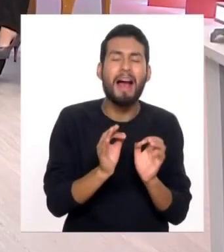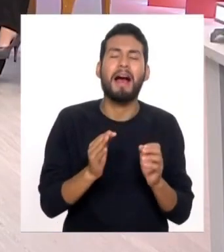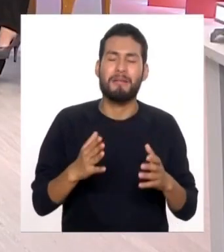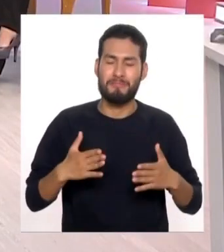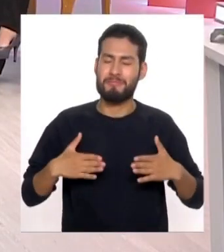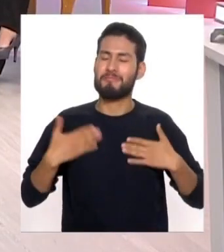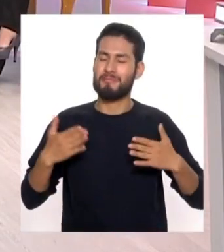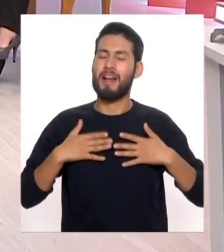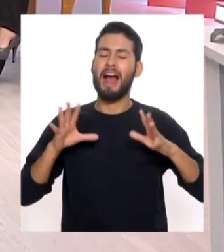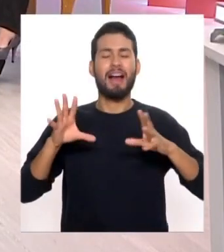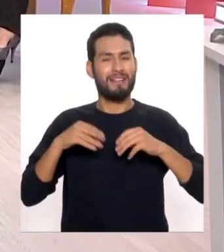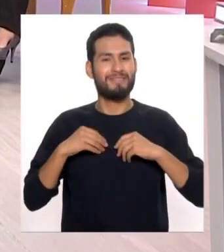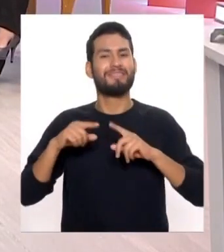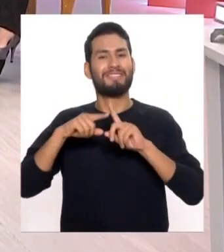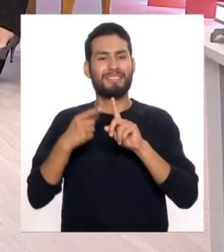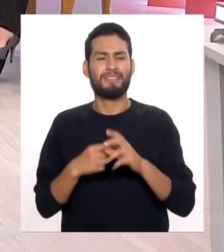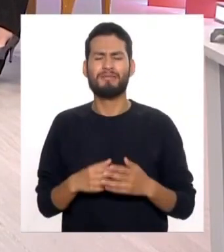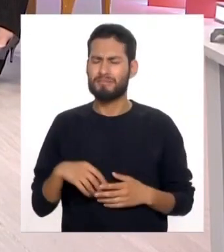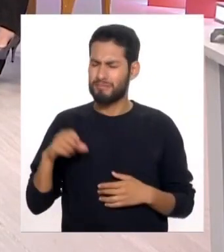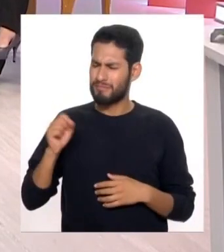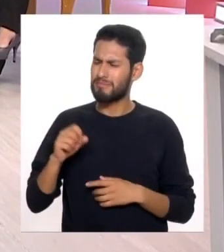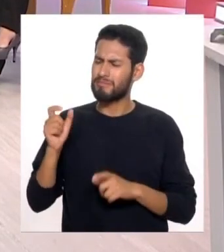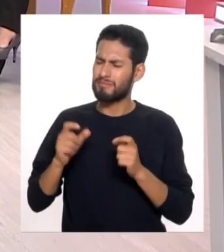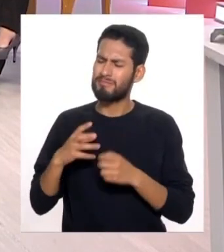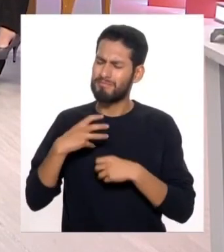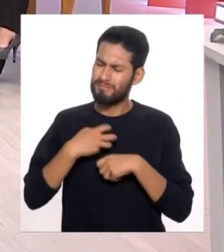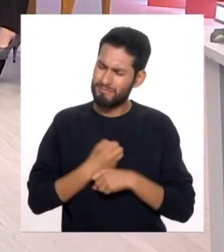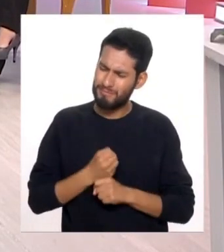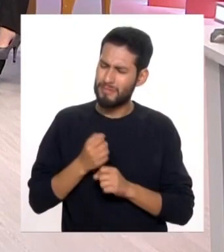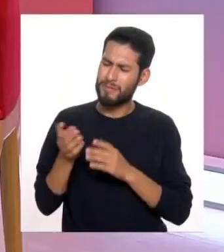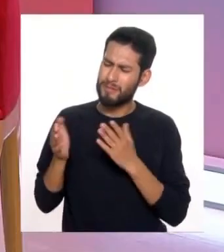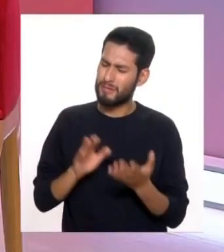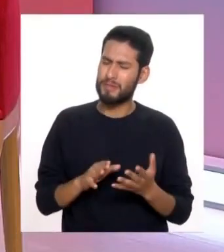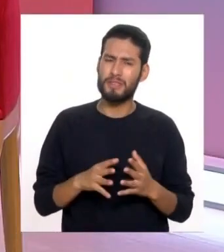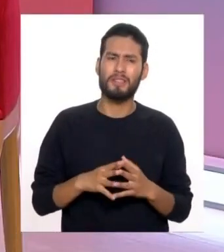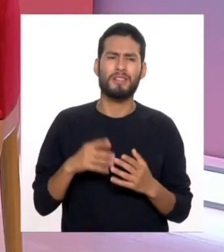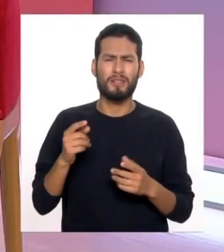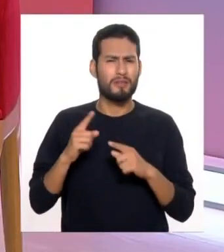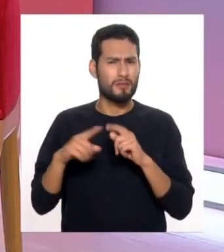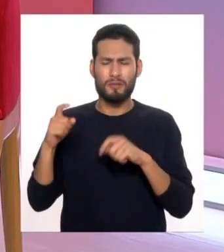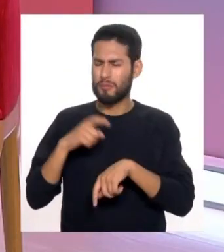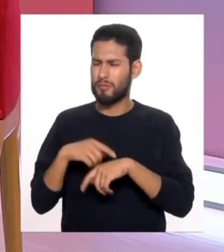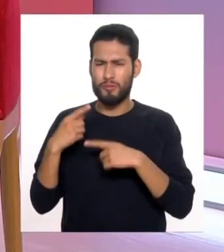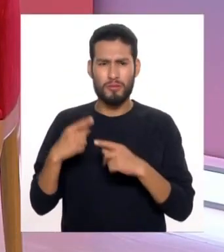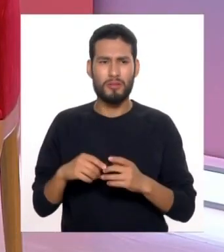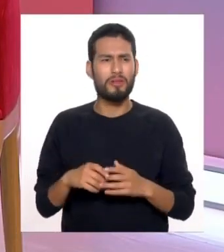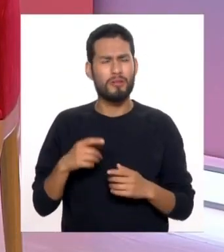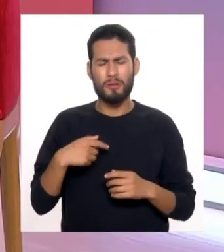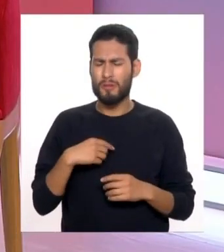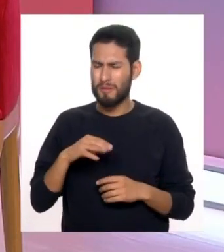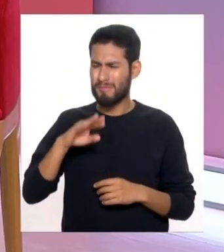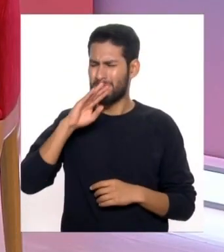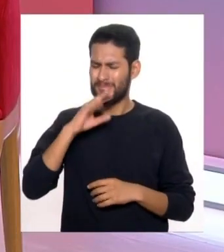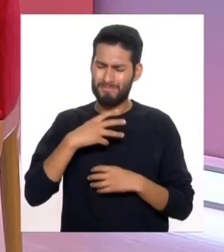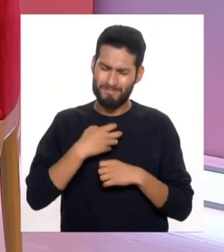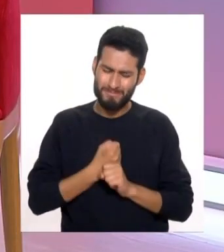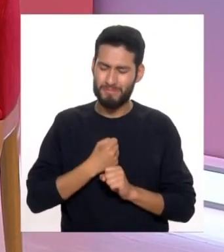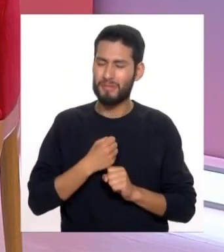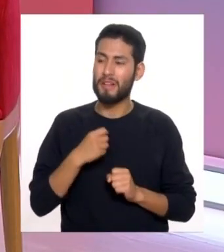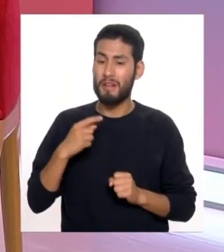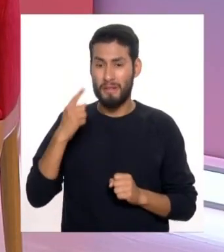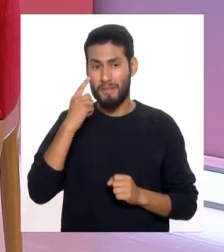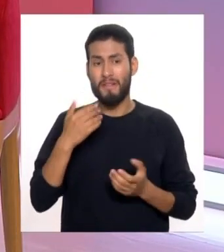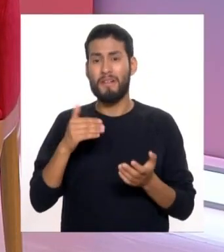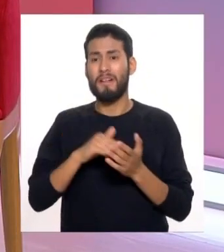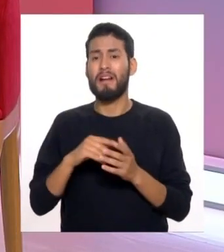muy doloroso para las parejas perder un bebé en edad gestacional en cualquier momento, ¿no? Es frustrante y sé que ese temor de volver